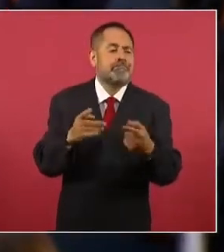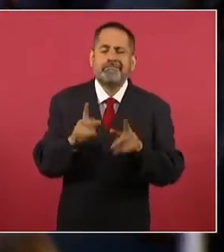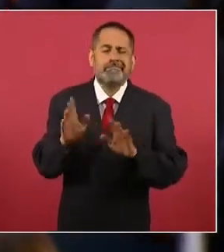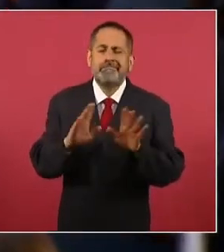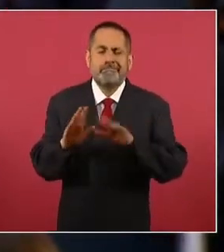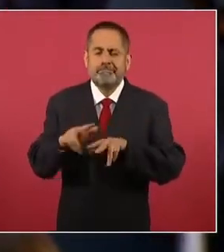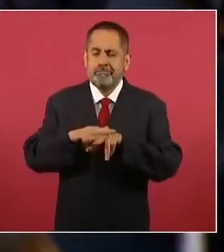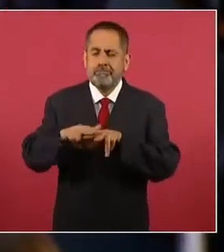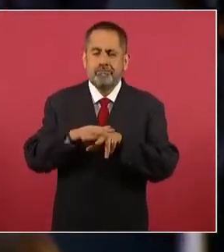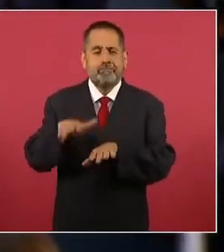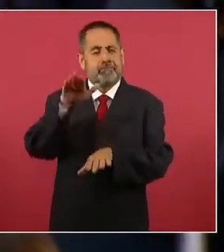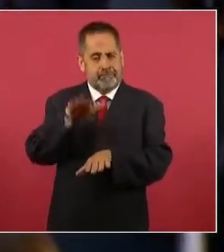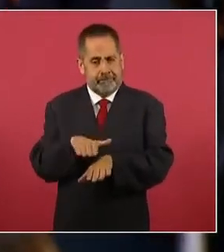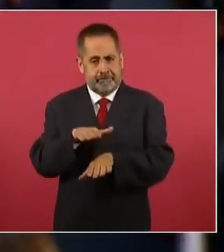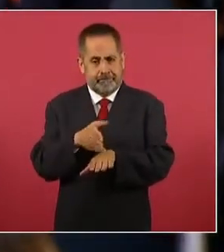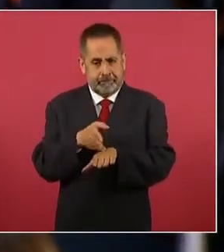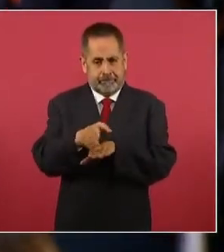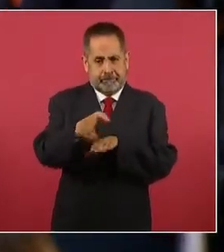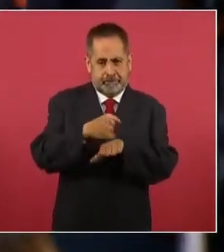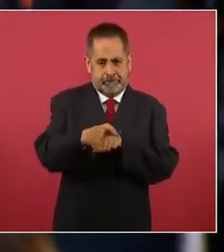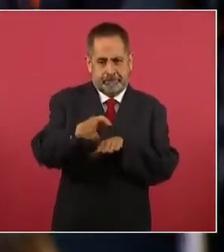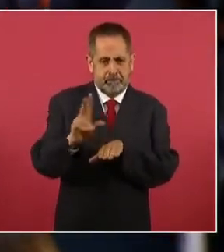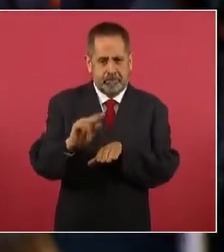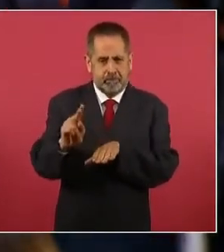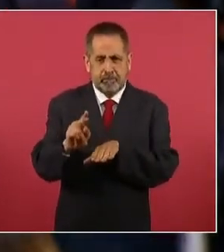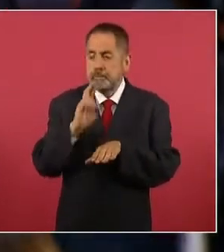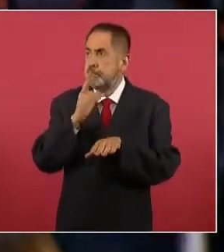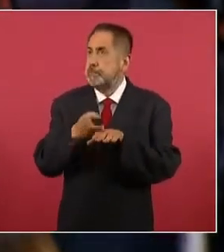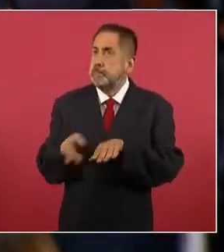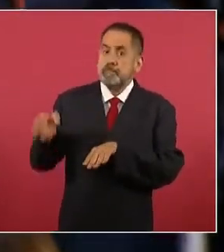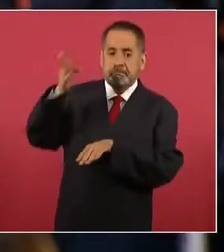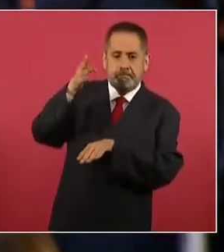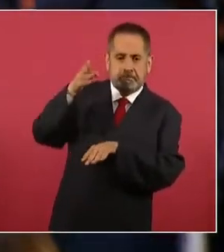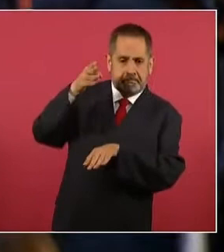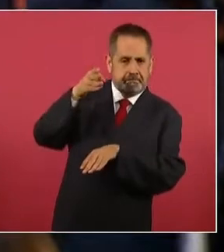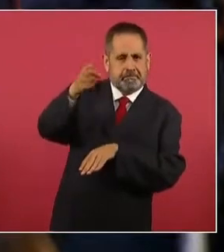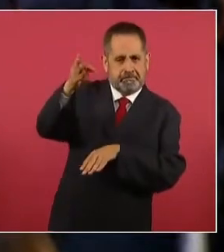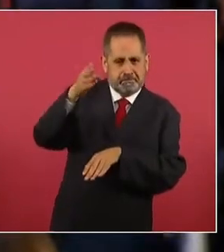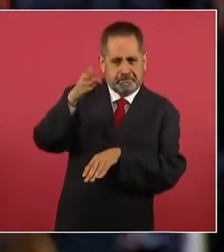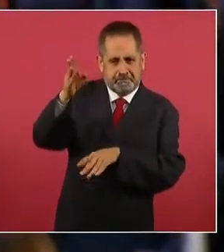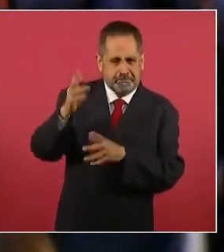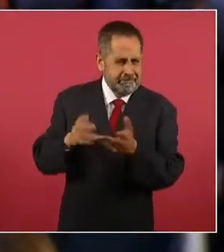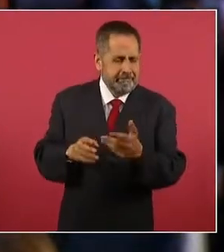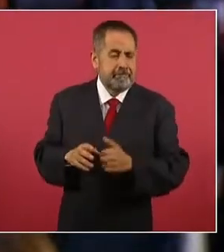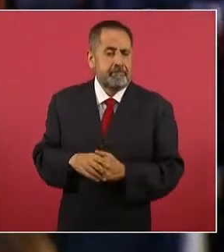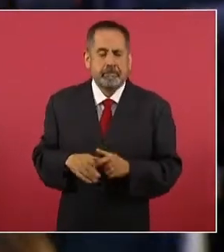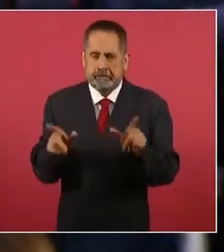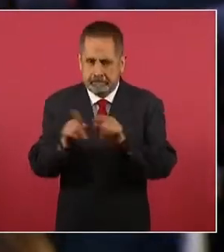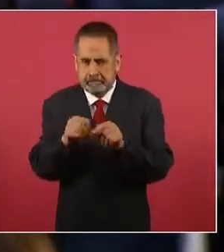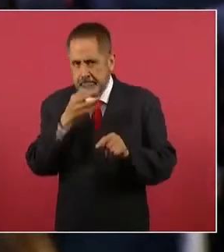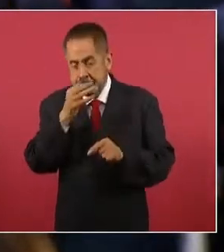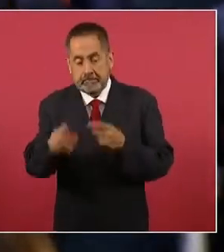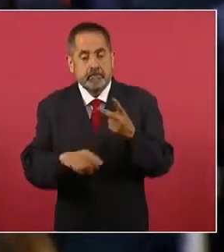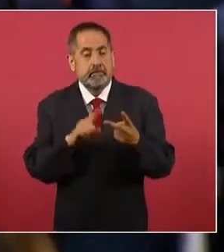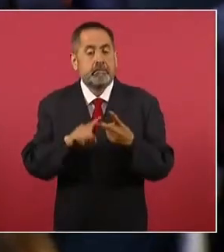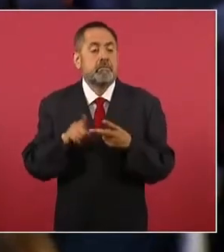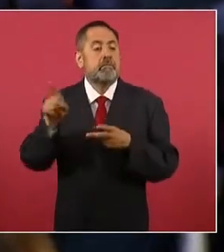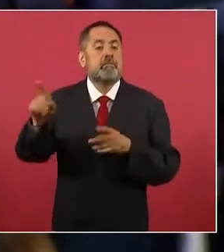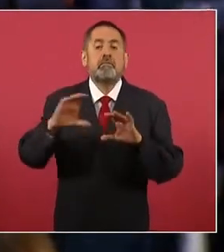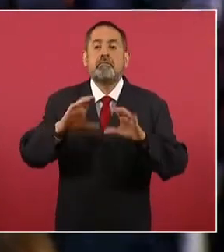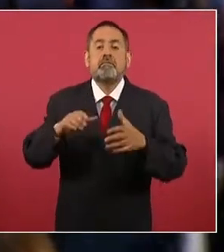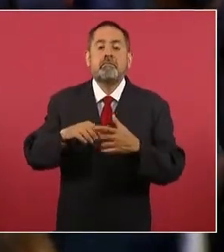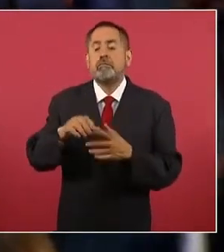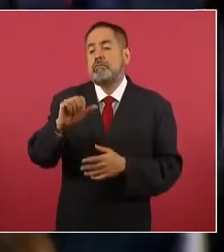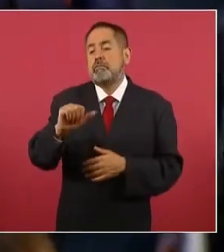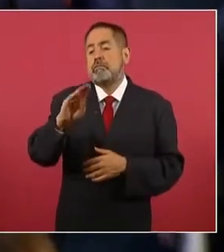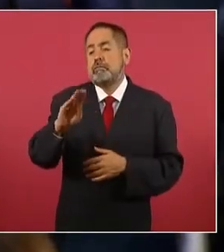hecho incluso propuestas al respecto y preguntarle por ello. Y rapidísimo también comentarle que en la comunidad de Abasolo del Valle